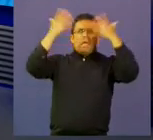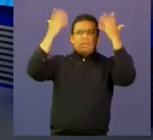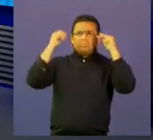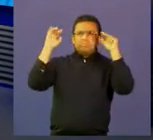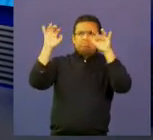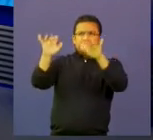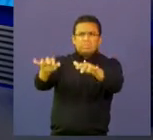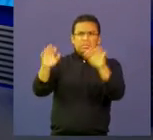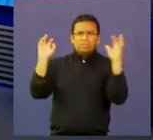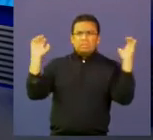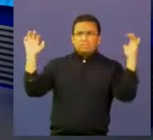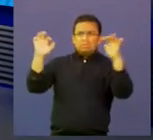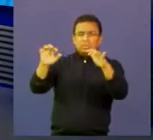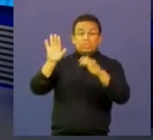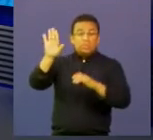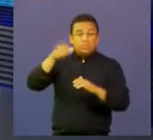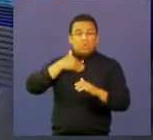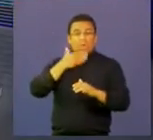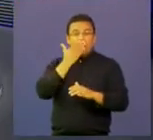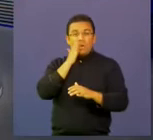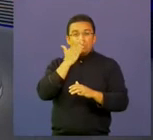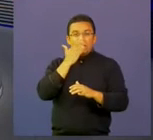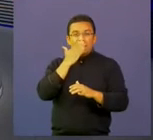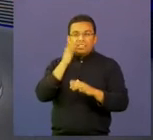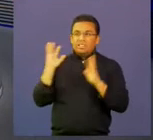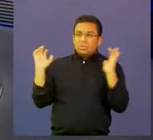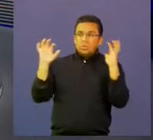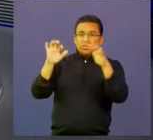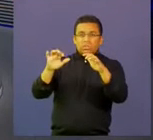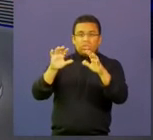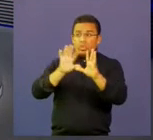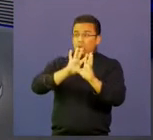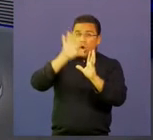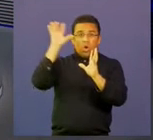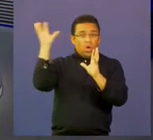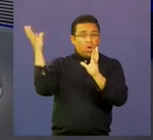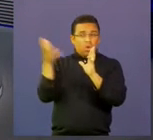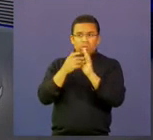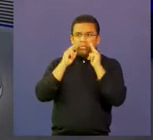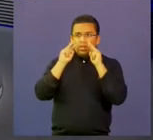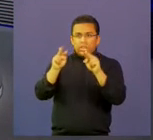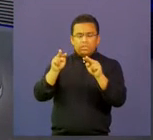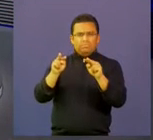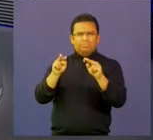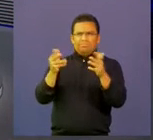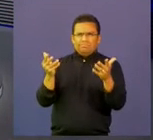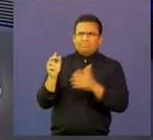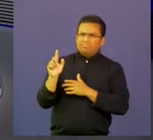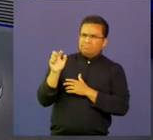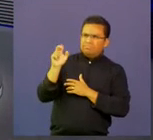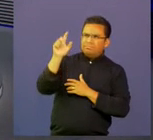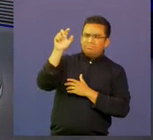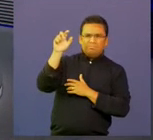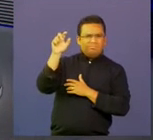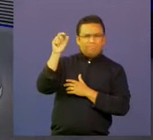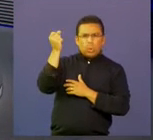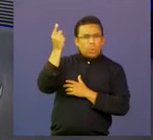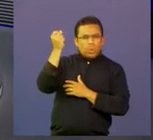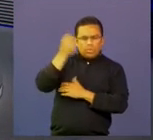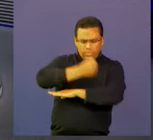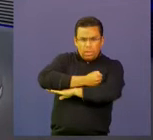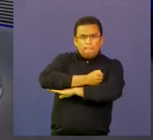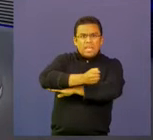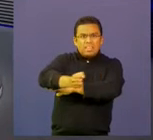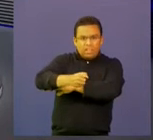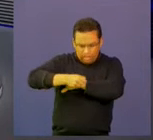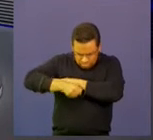que es orgullo de Jerusalén, de orgullo de medio mundo? ¿Qué hace esa escalera ahí? Y lo más importante de esa pregunta